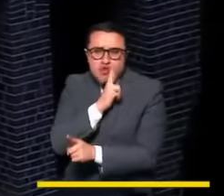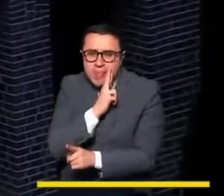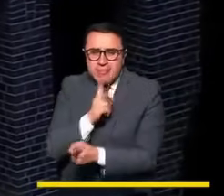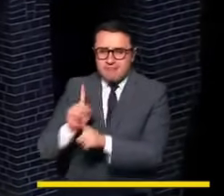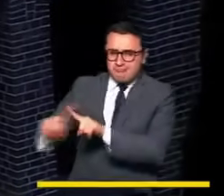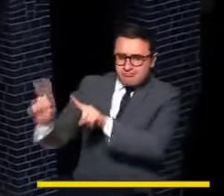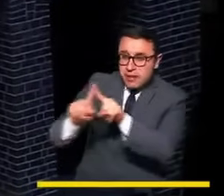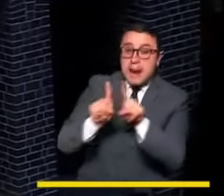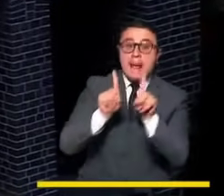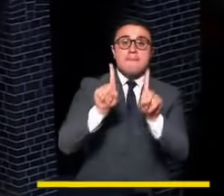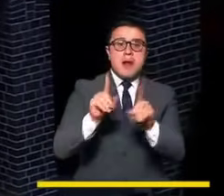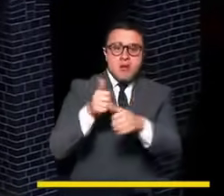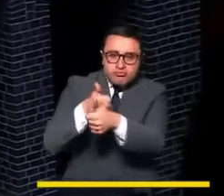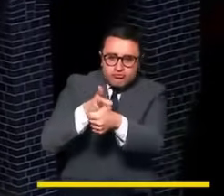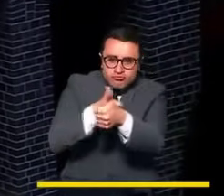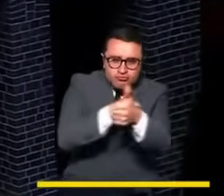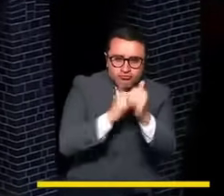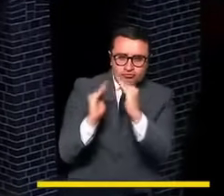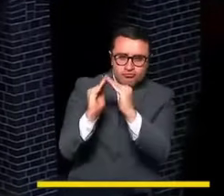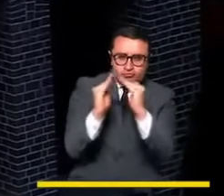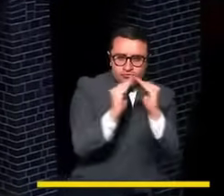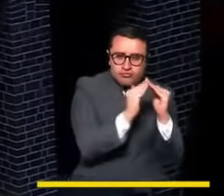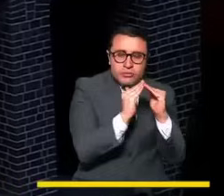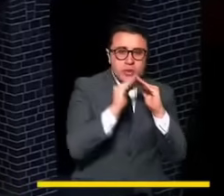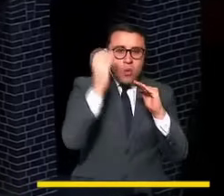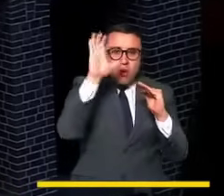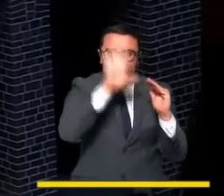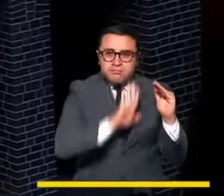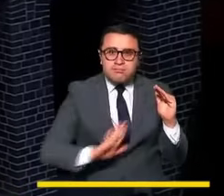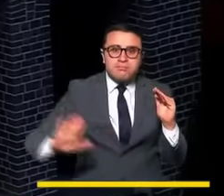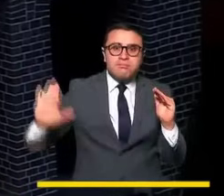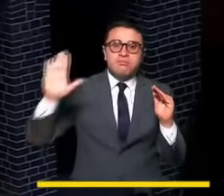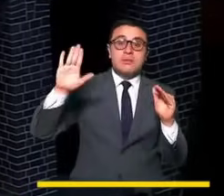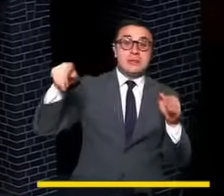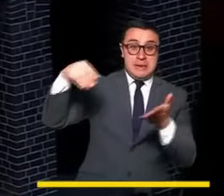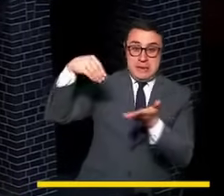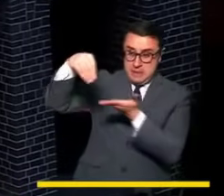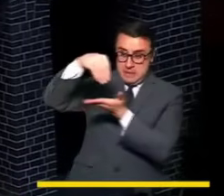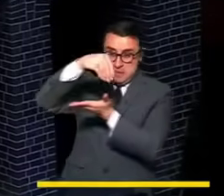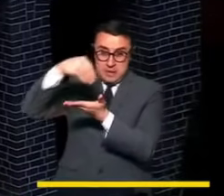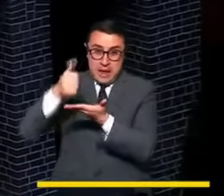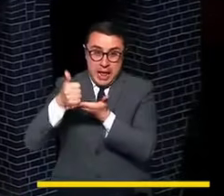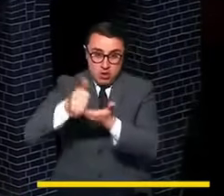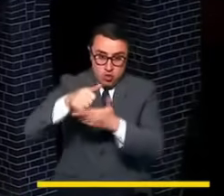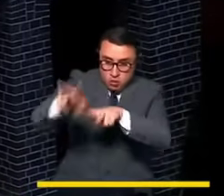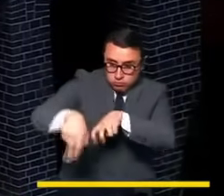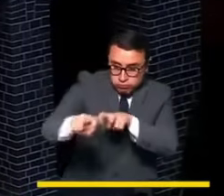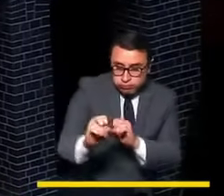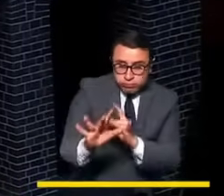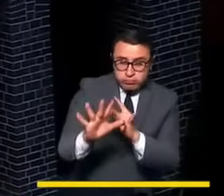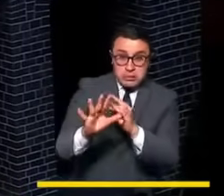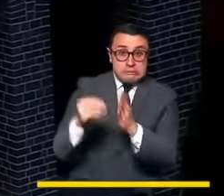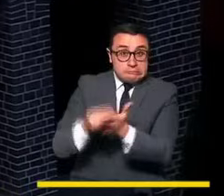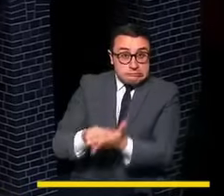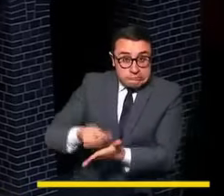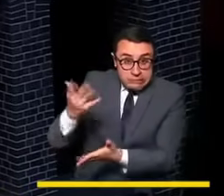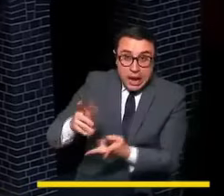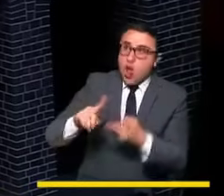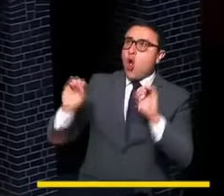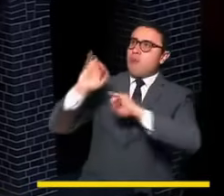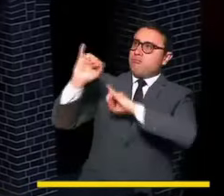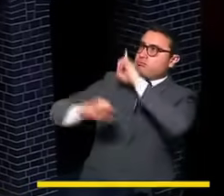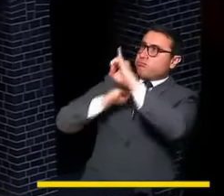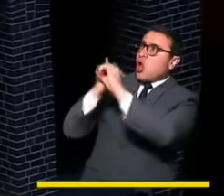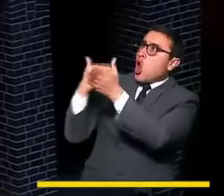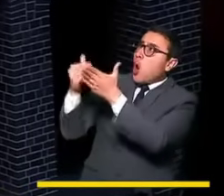Colombia, inducido por el precio de los fertilizantes y los alimentos importados, pero que se